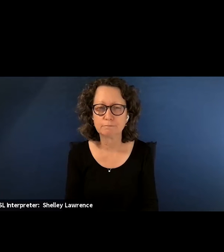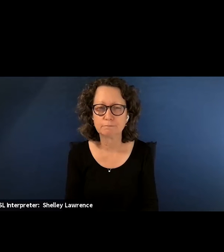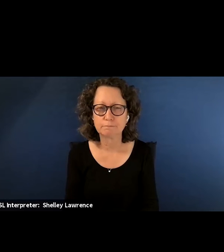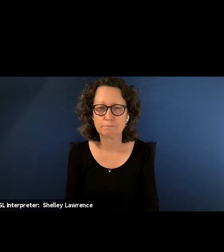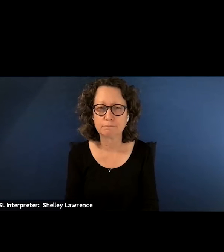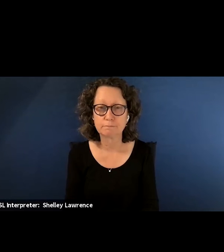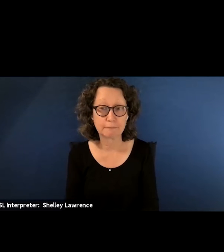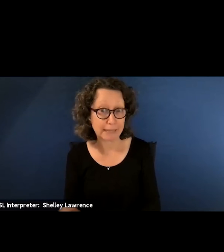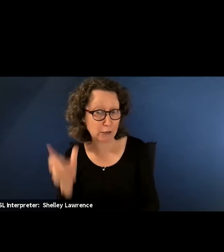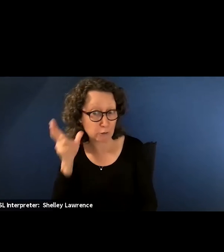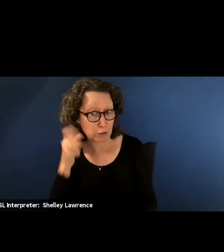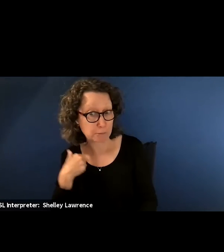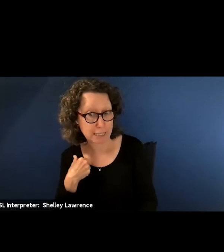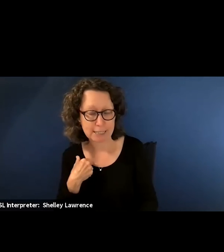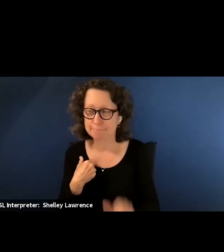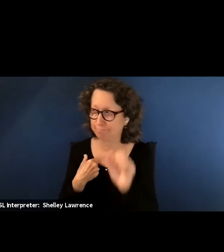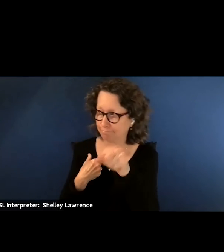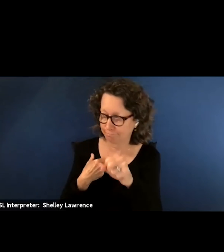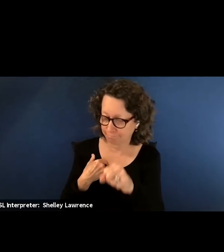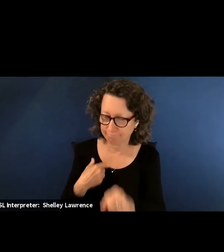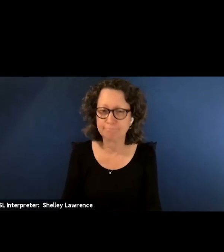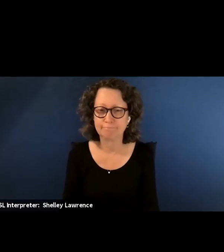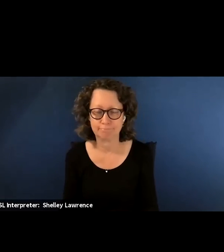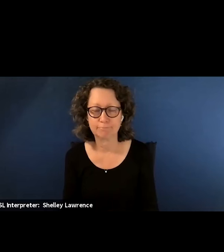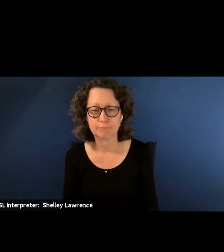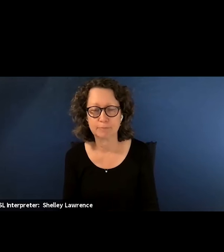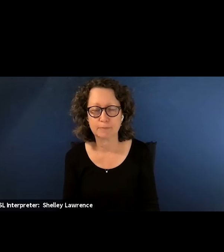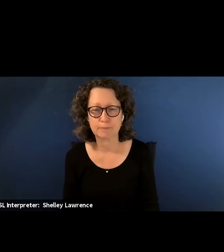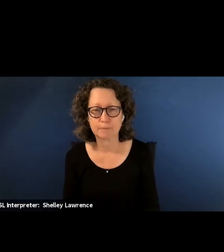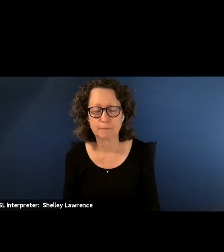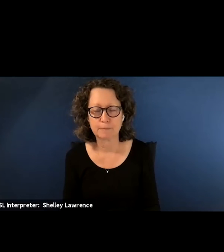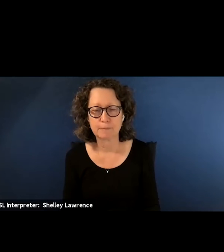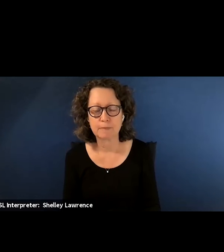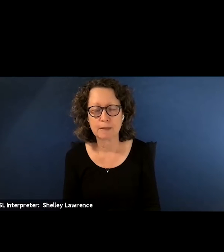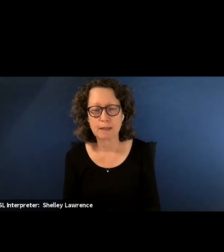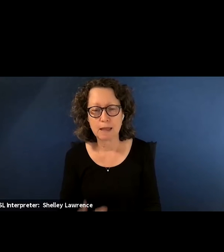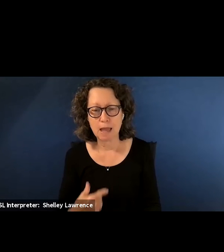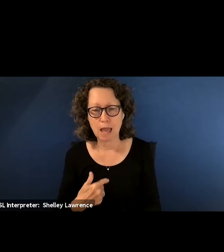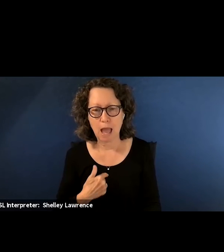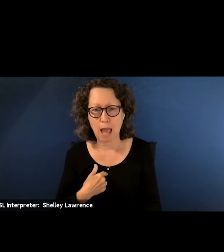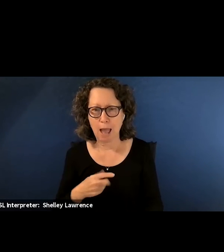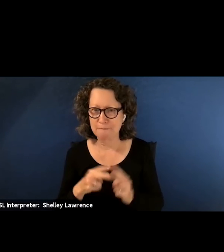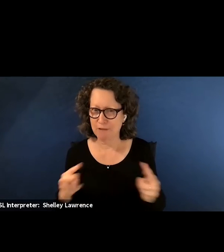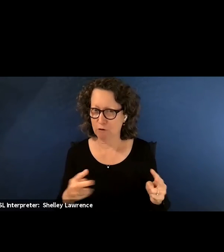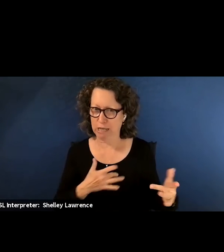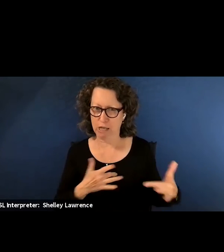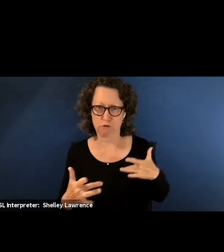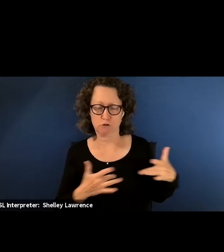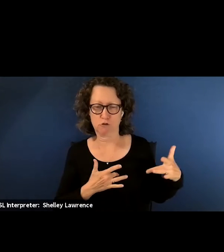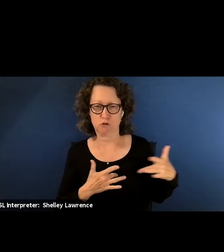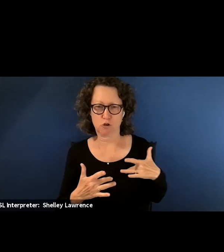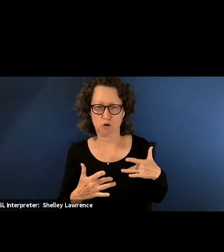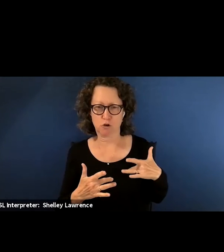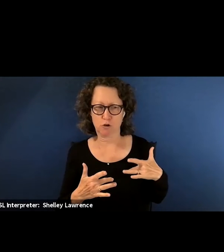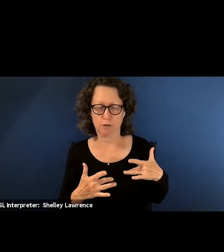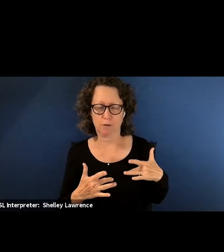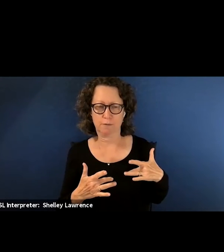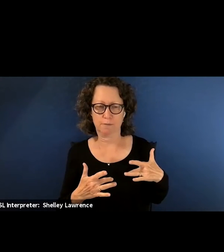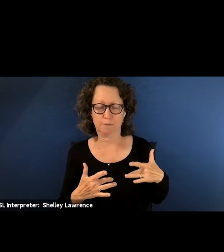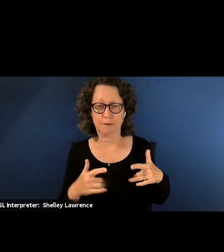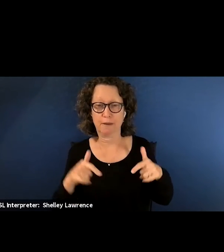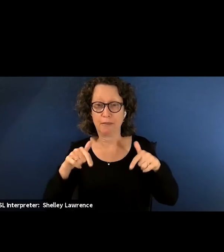Can you hear me? ¿Me escuchan? Sí. I'm very concerned. Estoy muy preocupada de